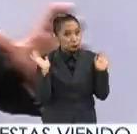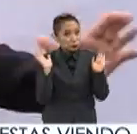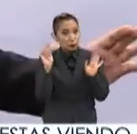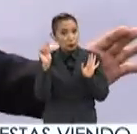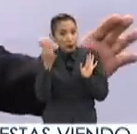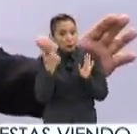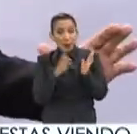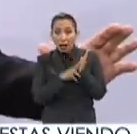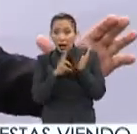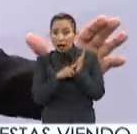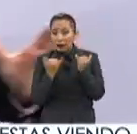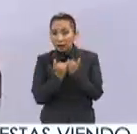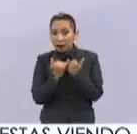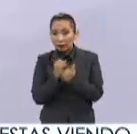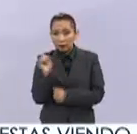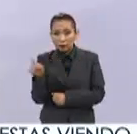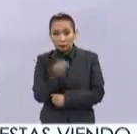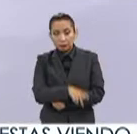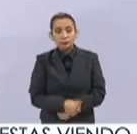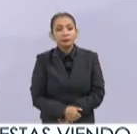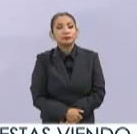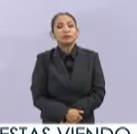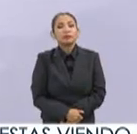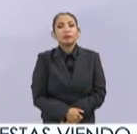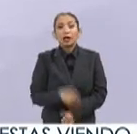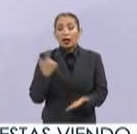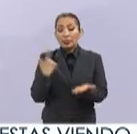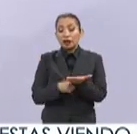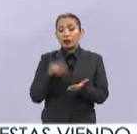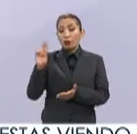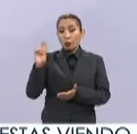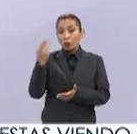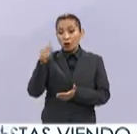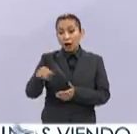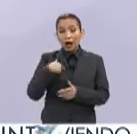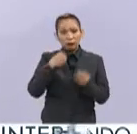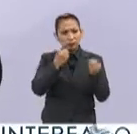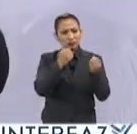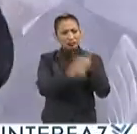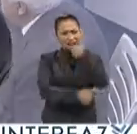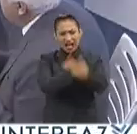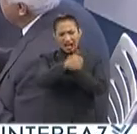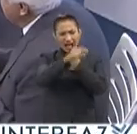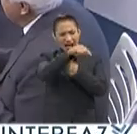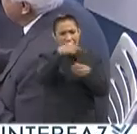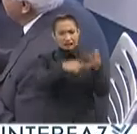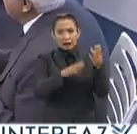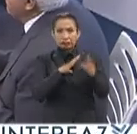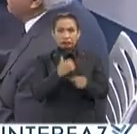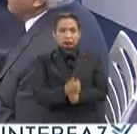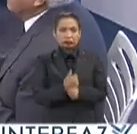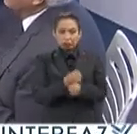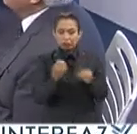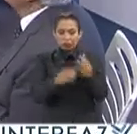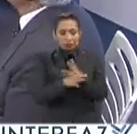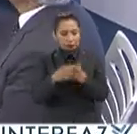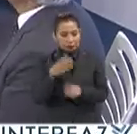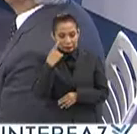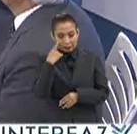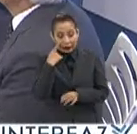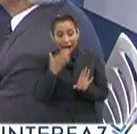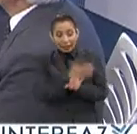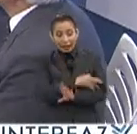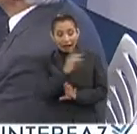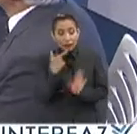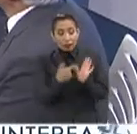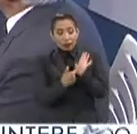cuenta con el mismo valor curricular. Miren, en la UNAM incluso la oferta académica pasa por un viacrucis, ¿sí? Antes de que un programa